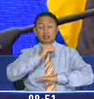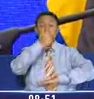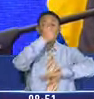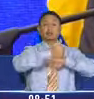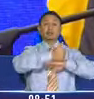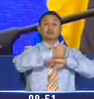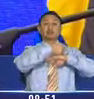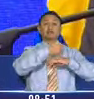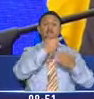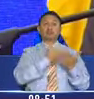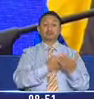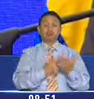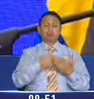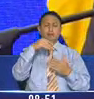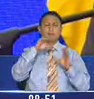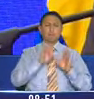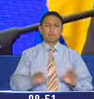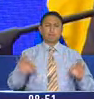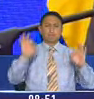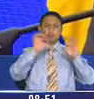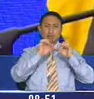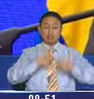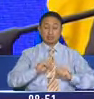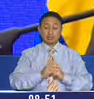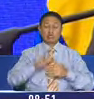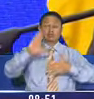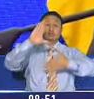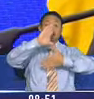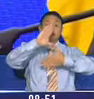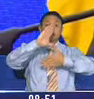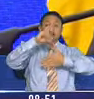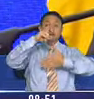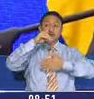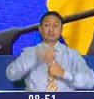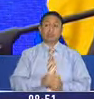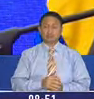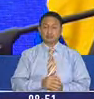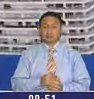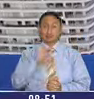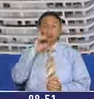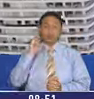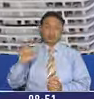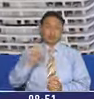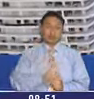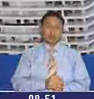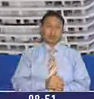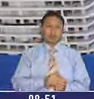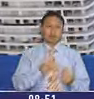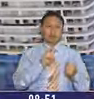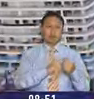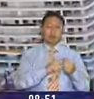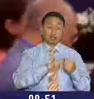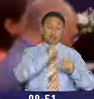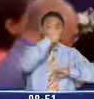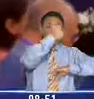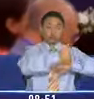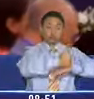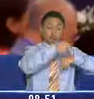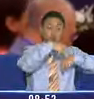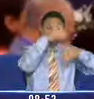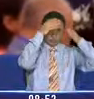evento más importante del continente en el marco del turismo. Quito, al ser la sede de dicho evento, tiene